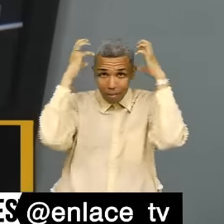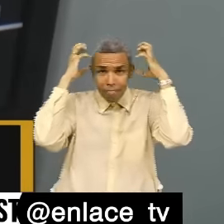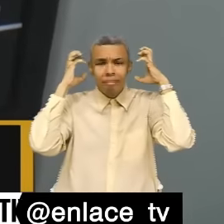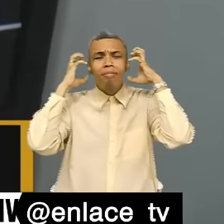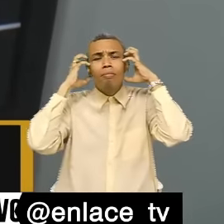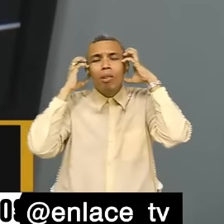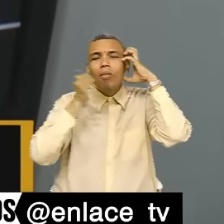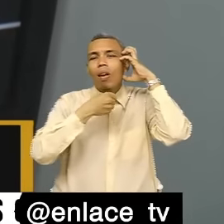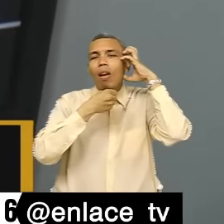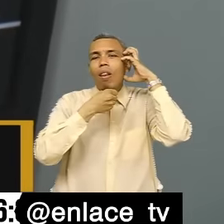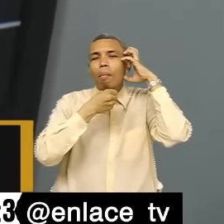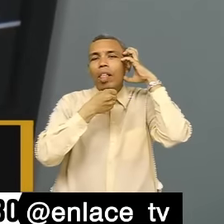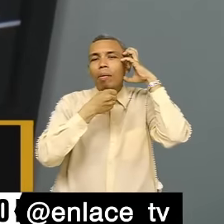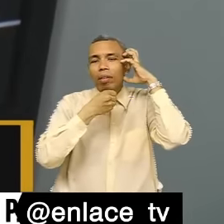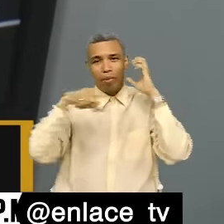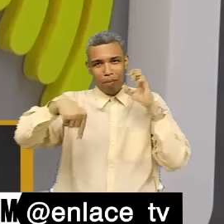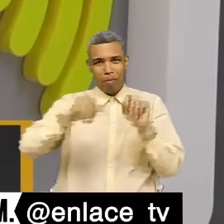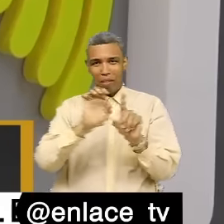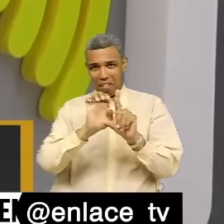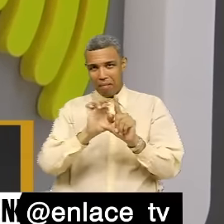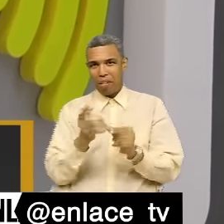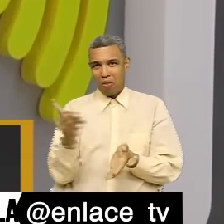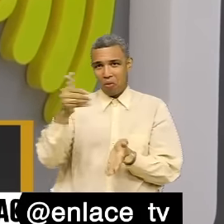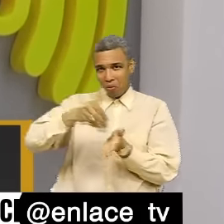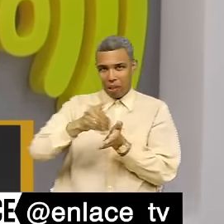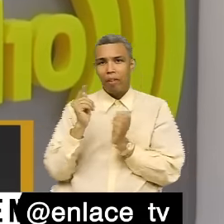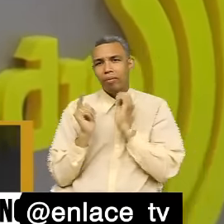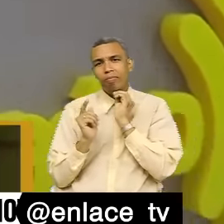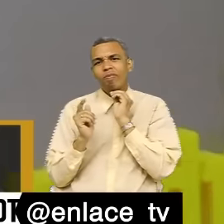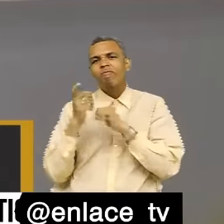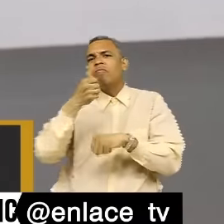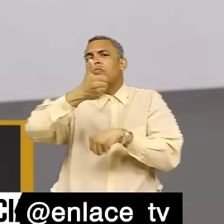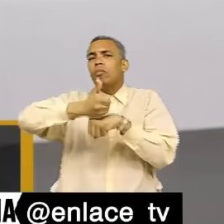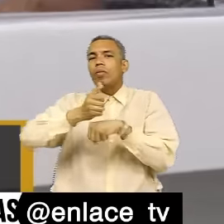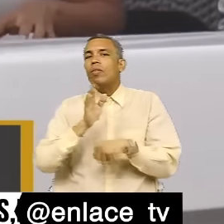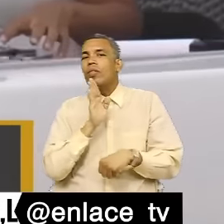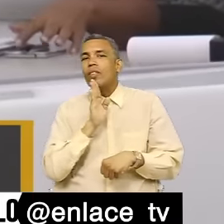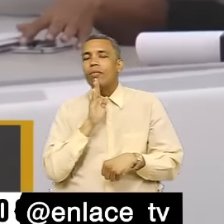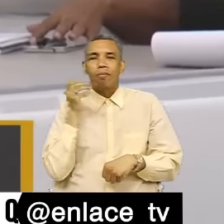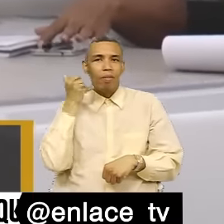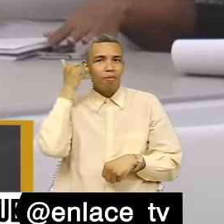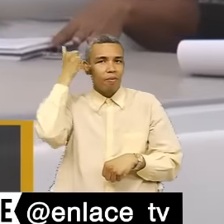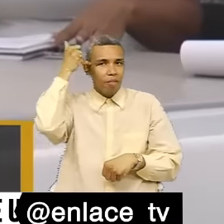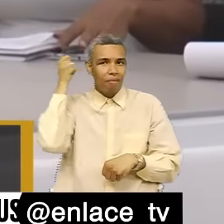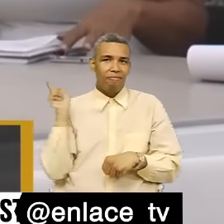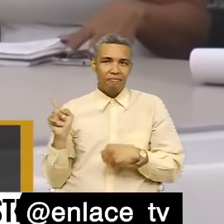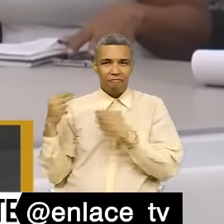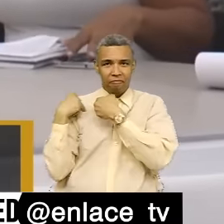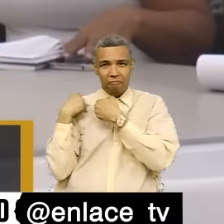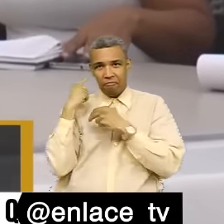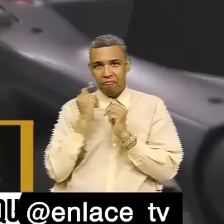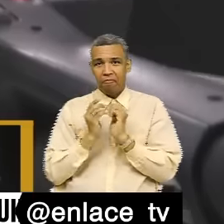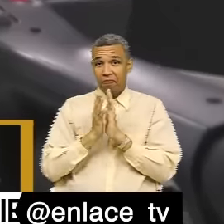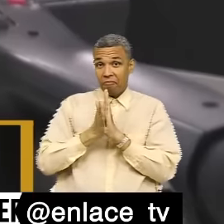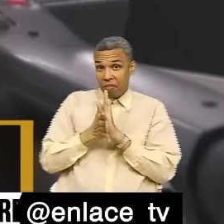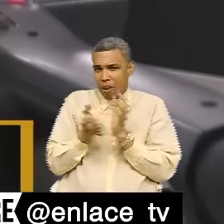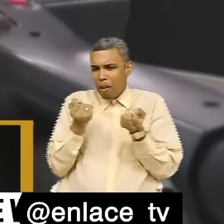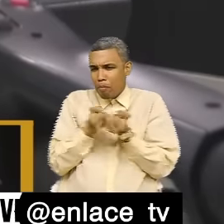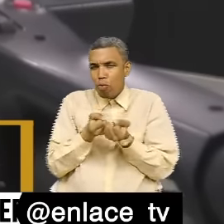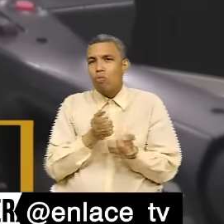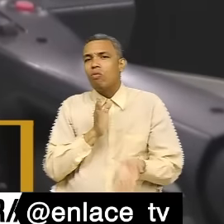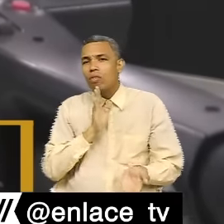el informativo Enlace Radio 6 AM bajo la dirección de la consagrada comunicadora social y periodista Yani Rueda Navarro, con el apoyo